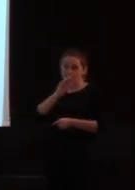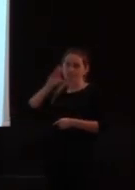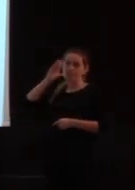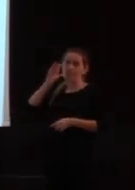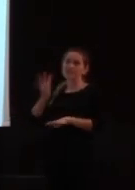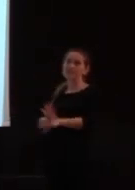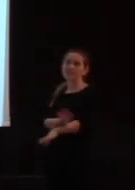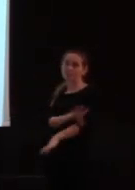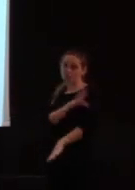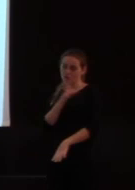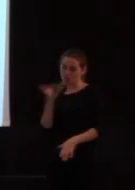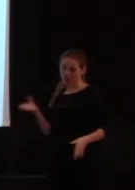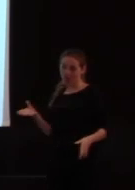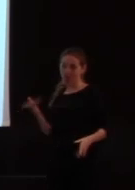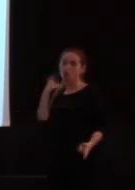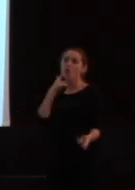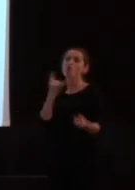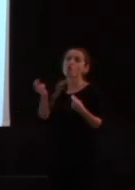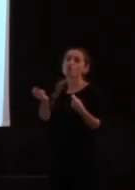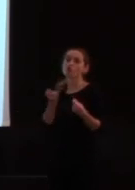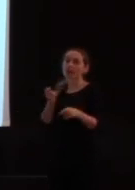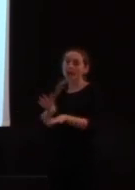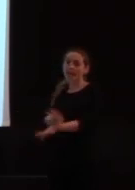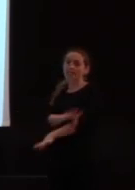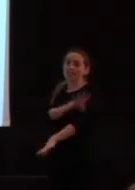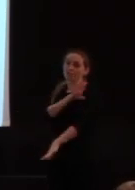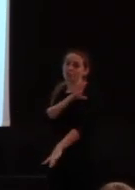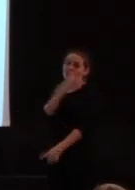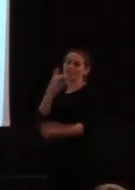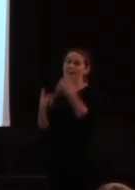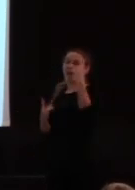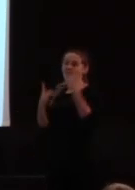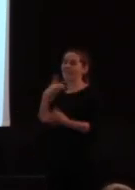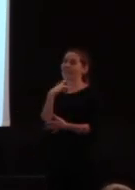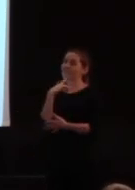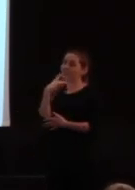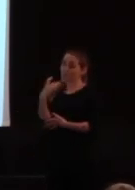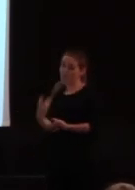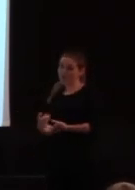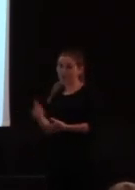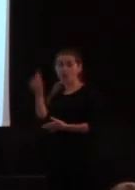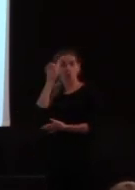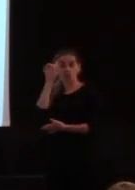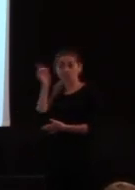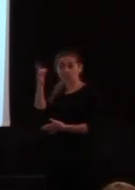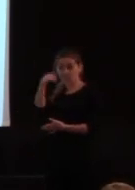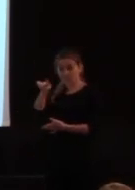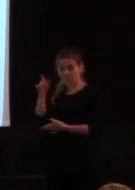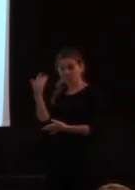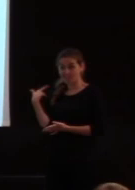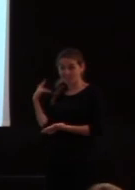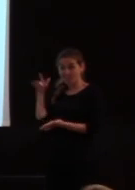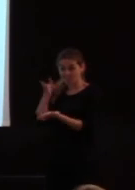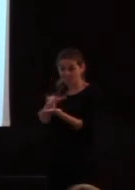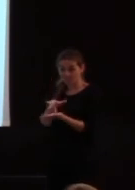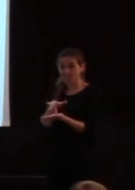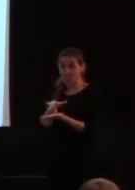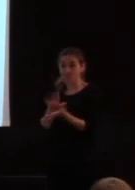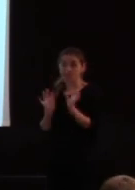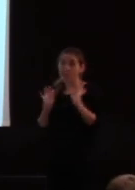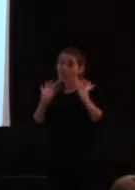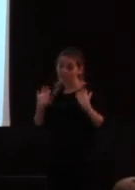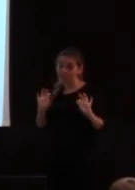podamos controlar las emociones, porque hay momentos que cuesta, no sé si ha pasado, pero hay momentos que cuesta, pero ahí estamos, porque es el